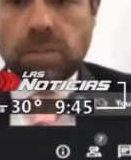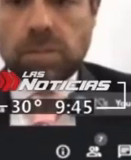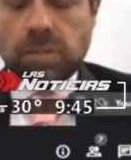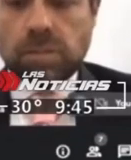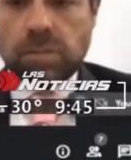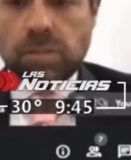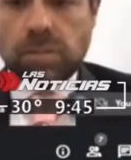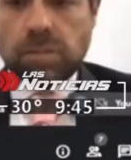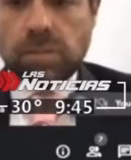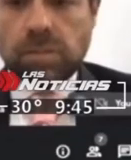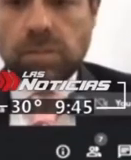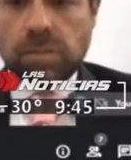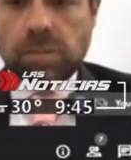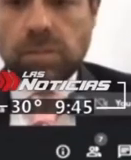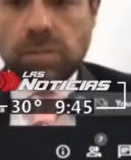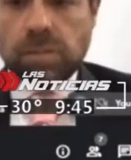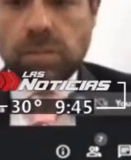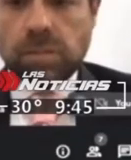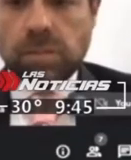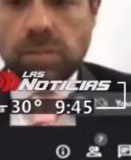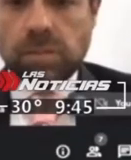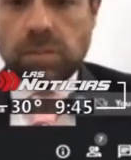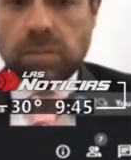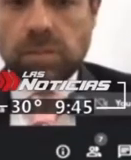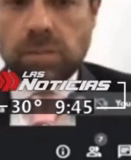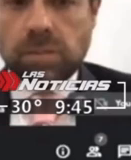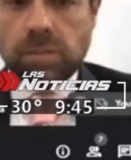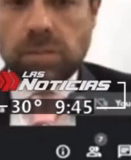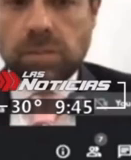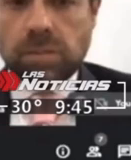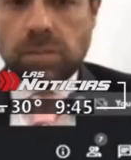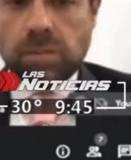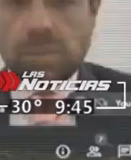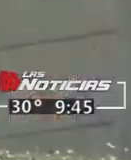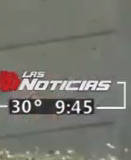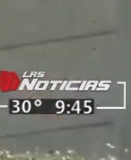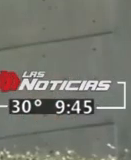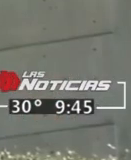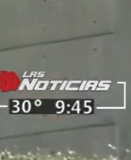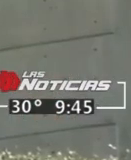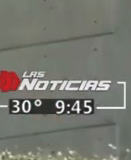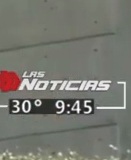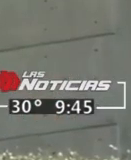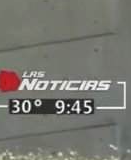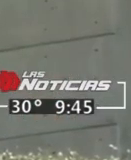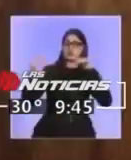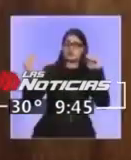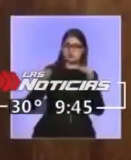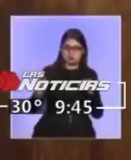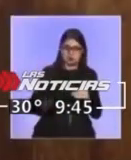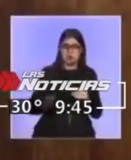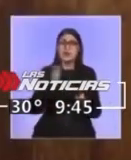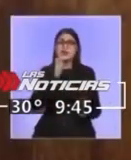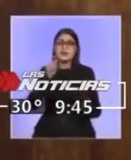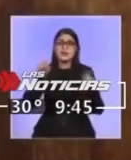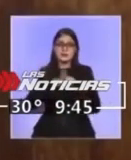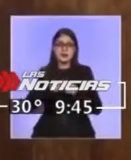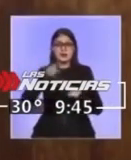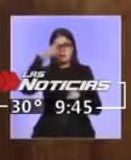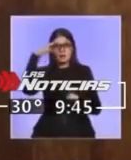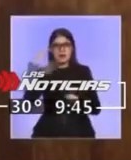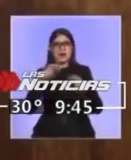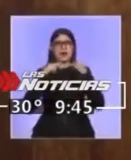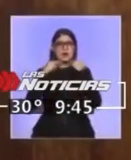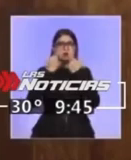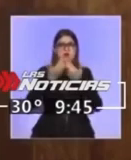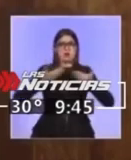mandato a la que se sumó dante delgado y movimientos ciudadanos con toda propiedad pues hayan dicho lista bueno pues éste vamos a